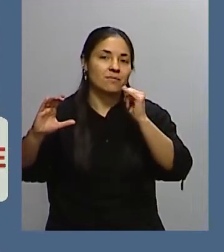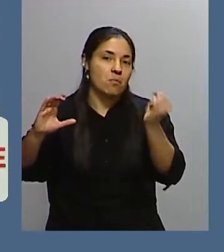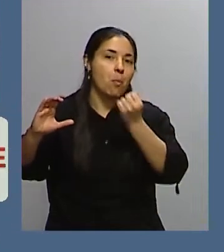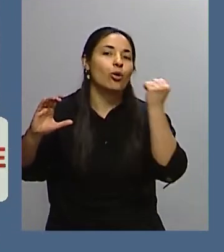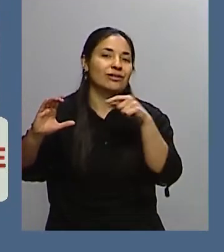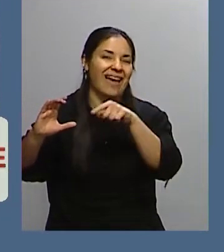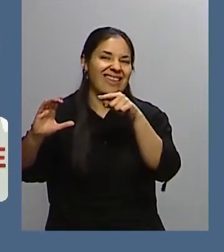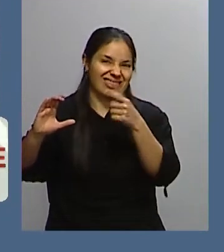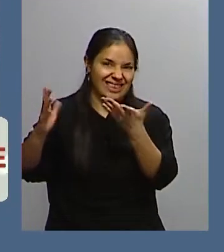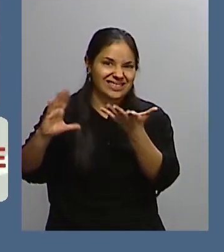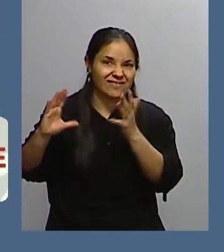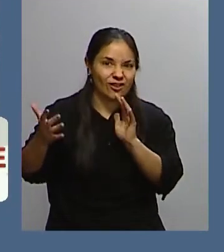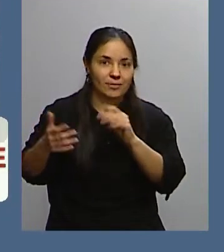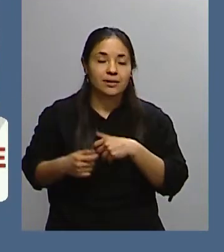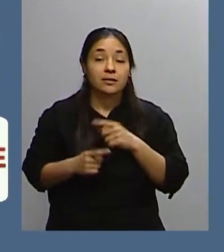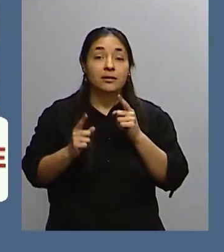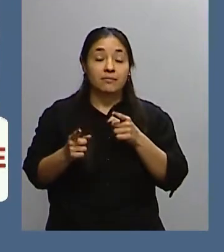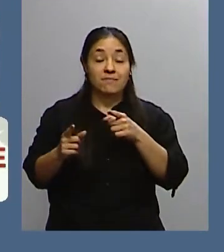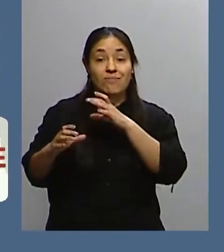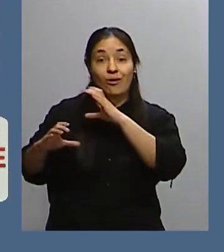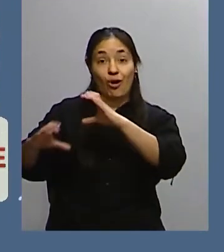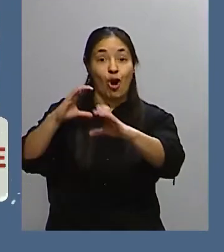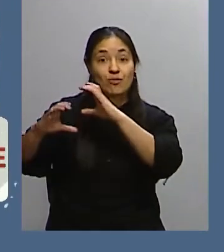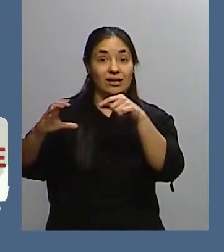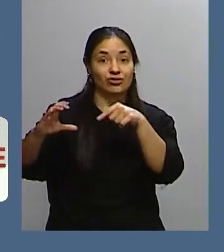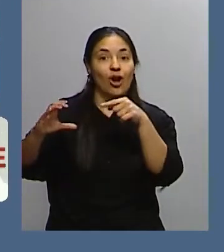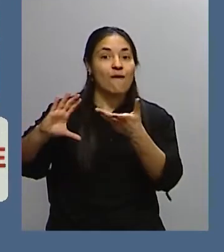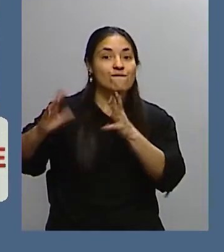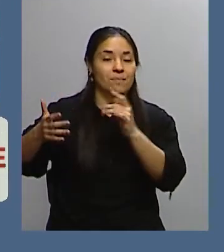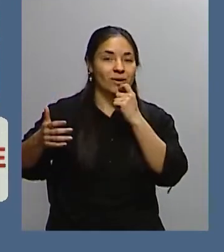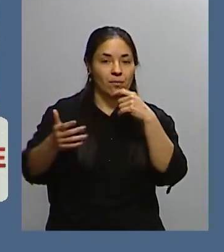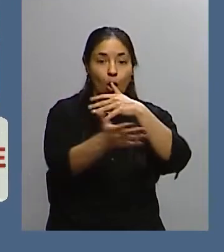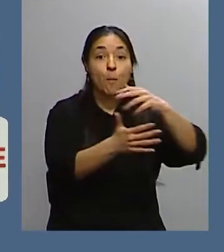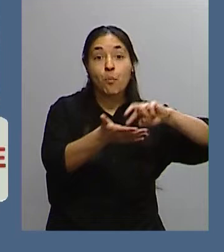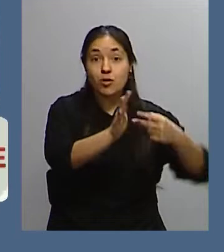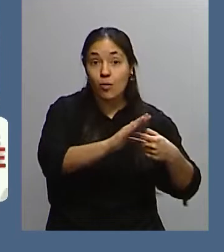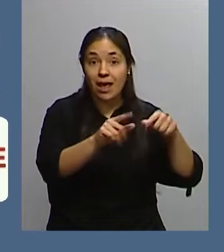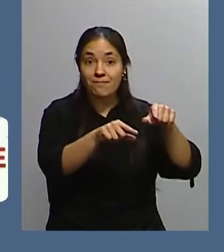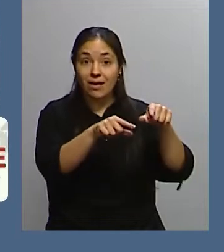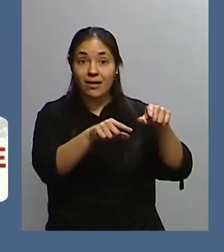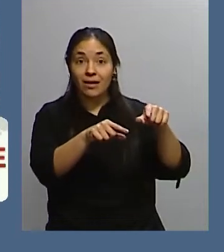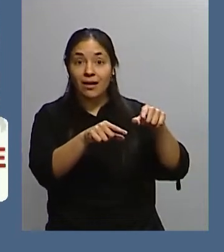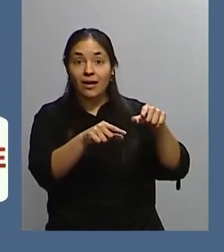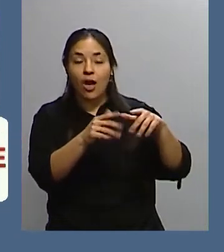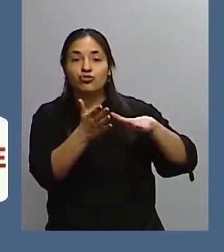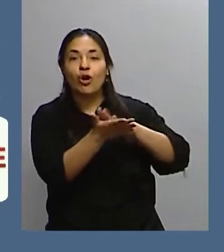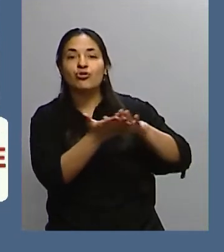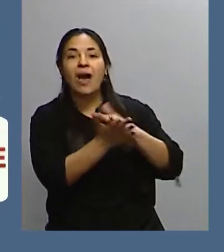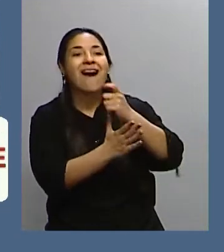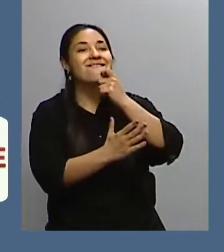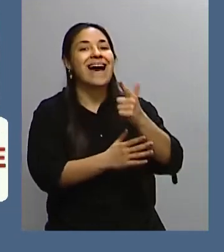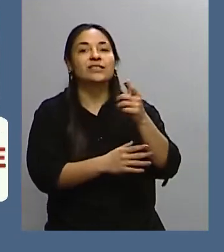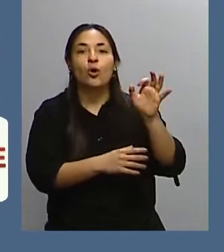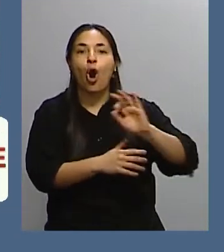ese, pero a veces la agenda de los medios determina que un conflicto tenga más dificultades para resolverse o pueda